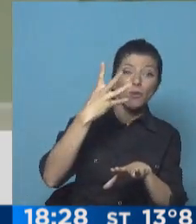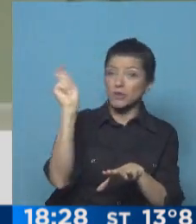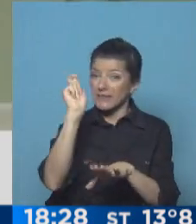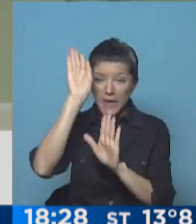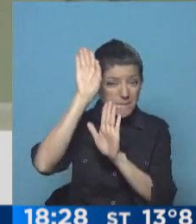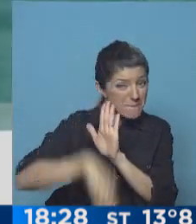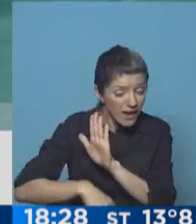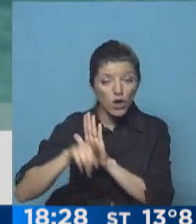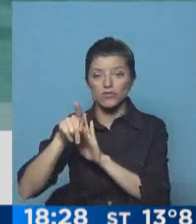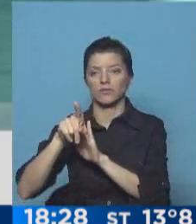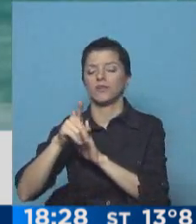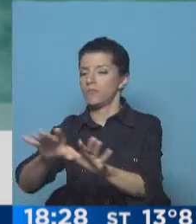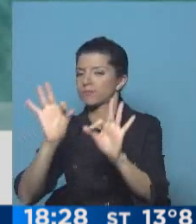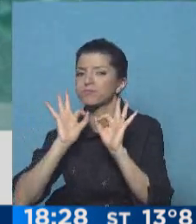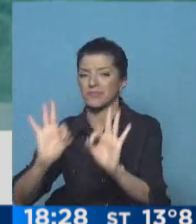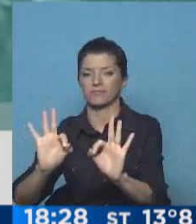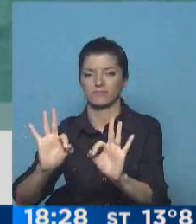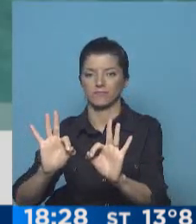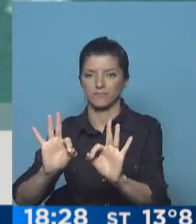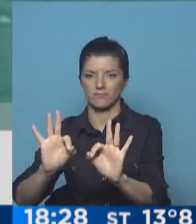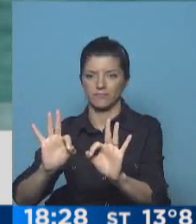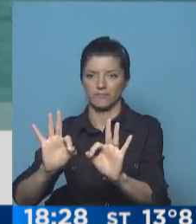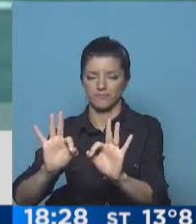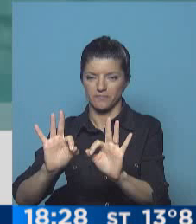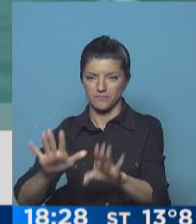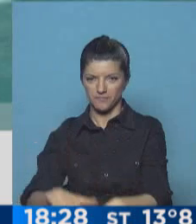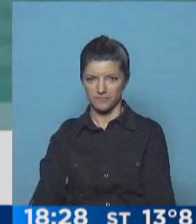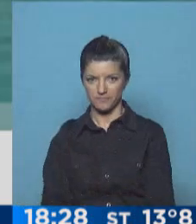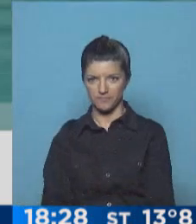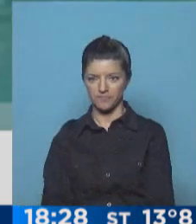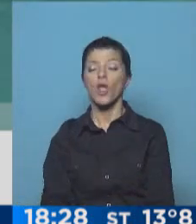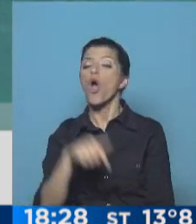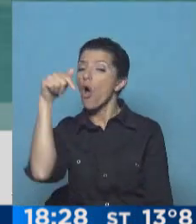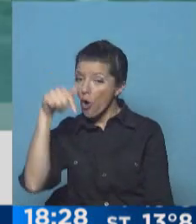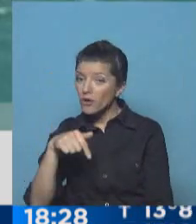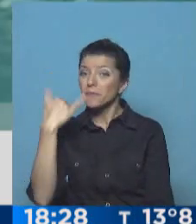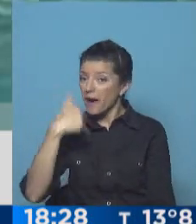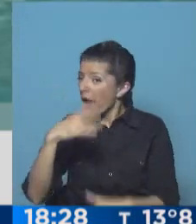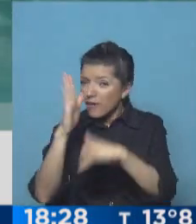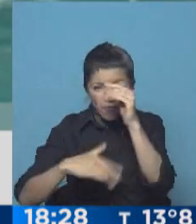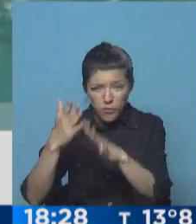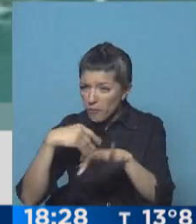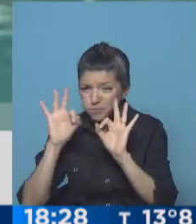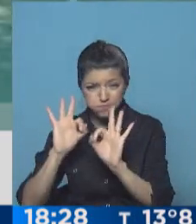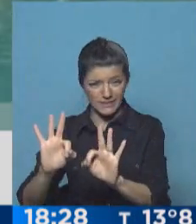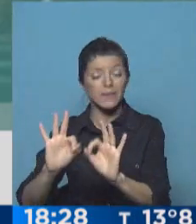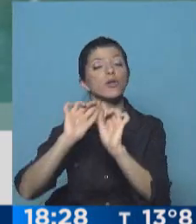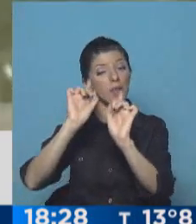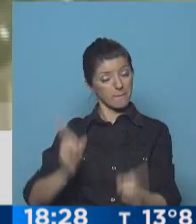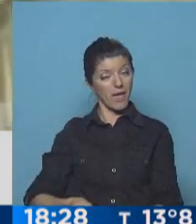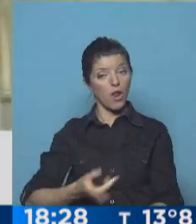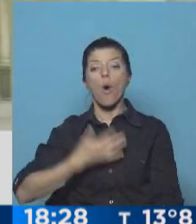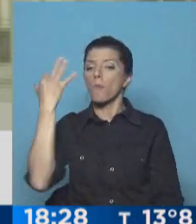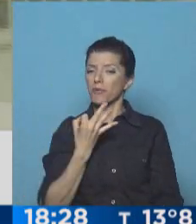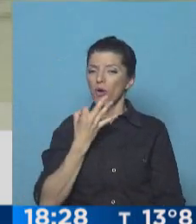el plazo exacto de la obra, justamente estamos terminando y también cumpliendo